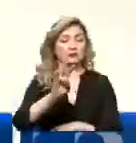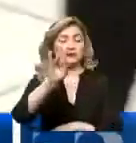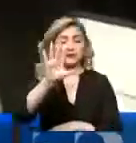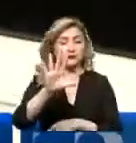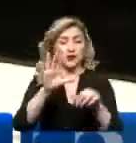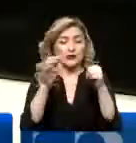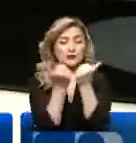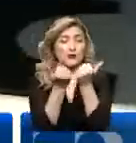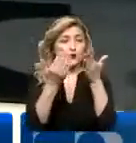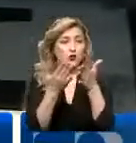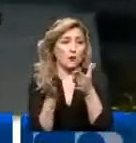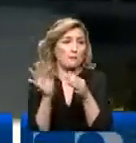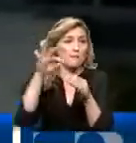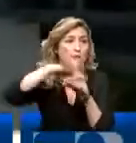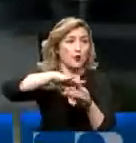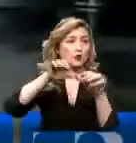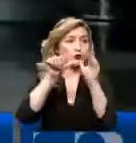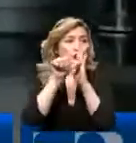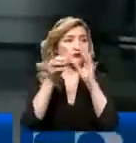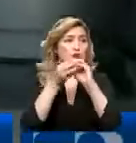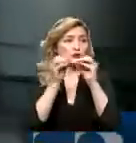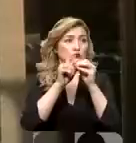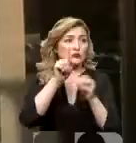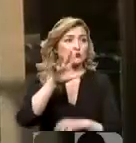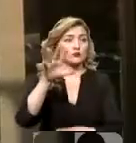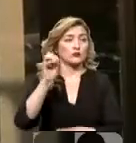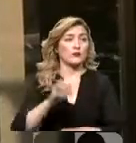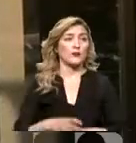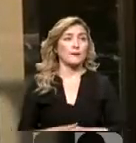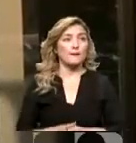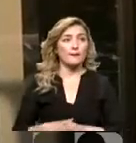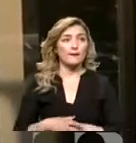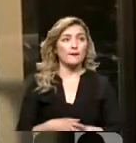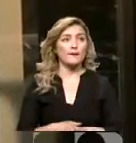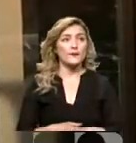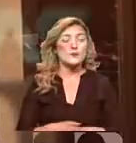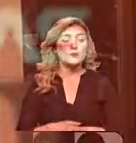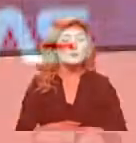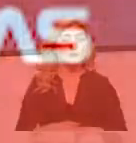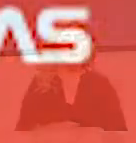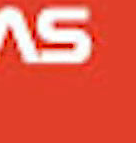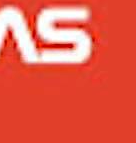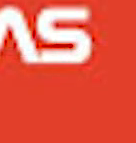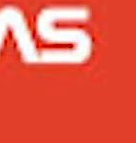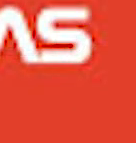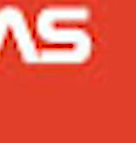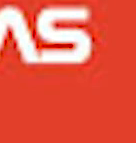asambleístas estarían apoyando el artículo 150. En Quito, Andrea Samaniego, 24 horas.